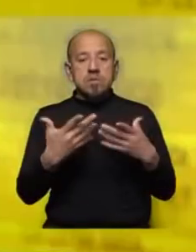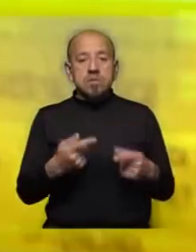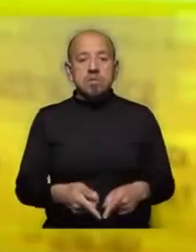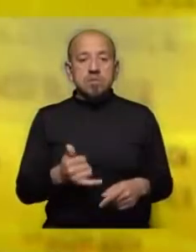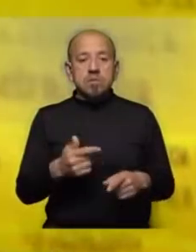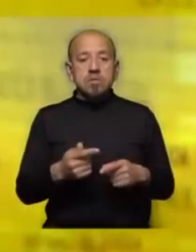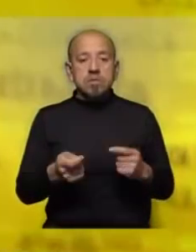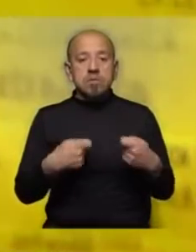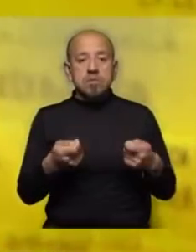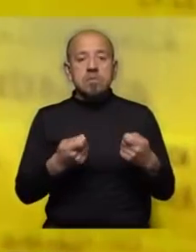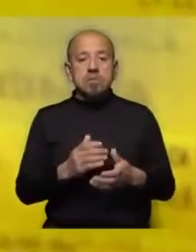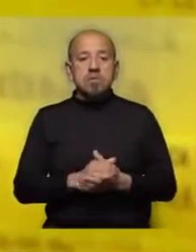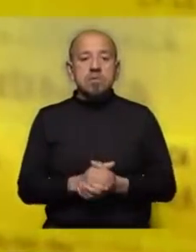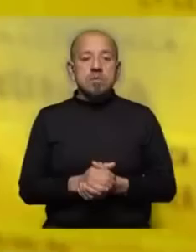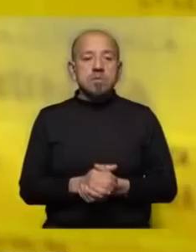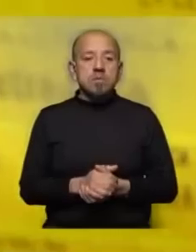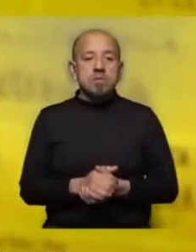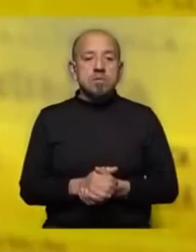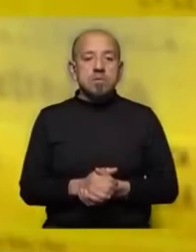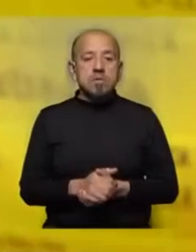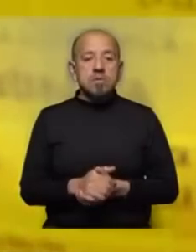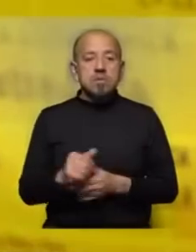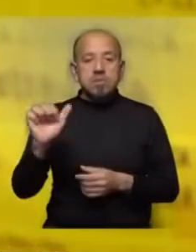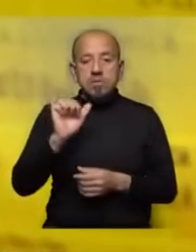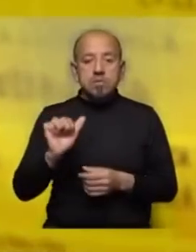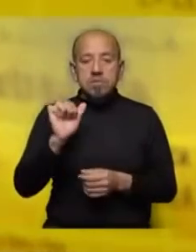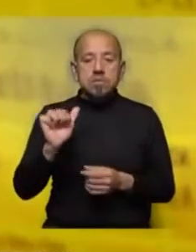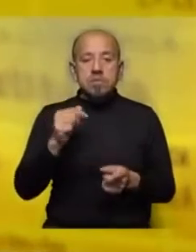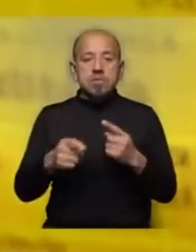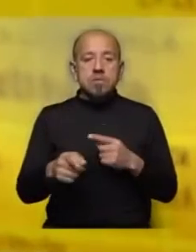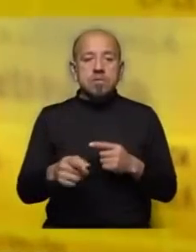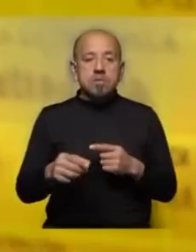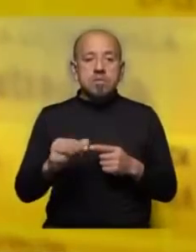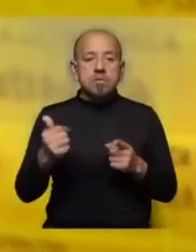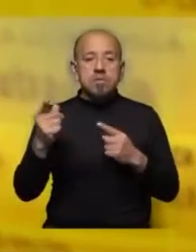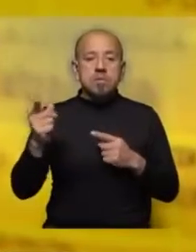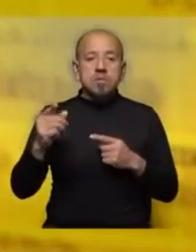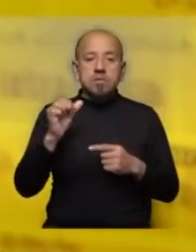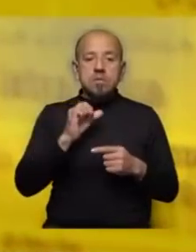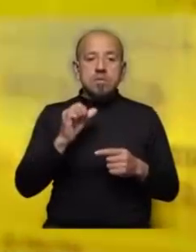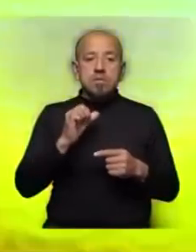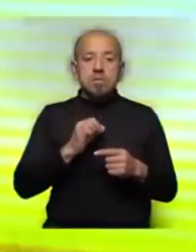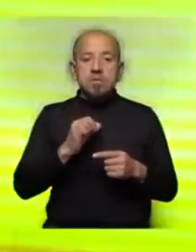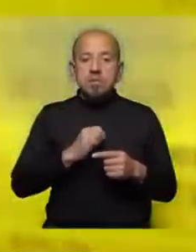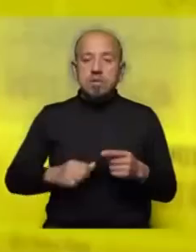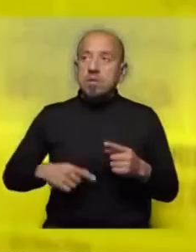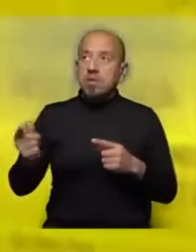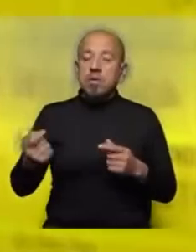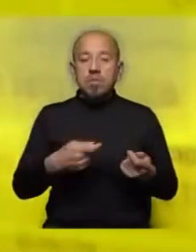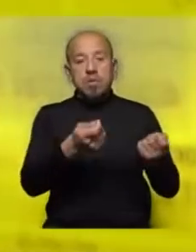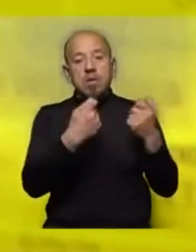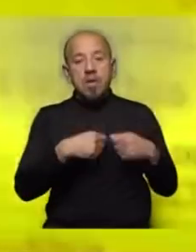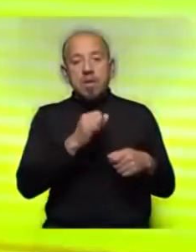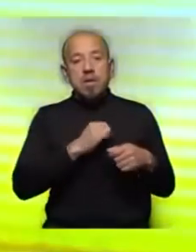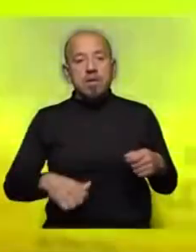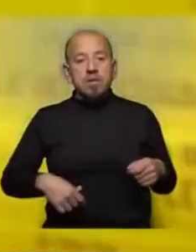negocio digo si si es por ser empresario Yo quiero tener un negocio usufruto una onda del estado y al mismo tiempo recibo plata que el estado